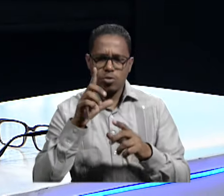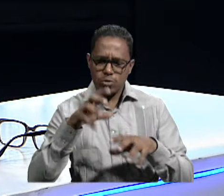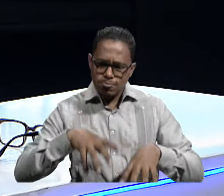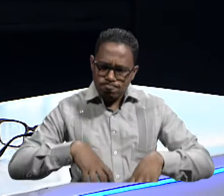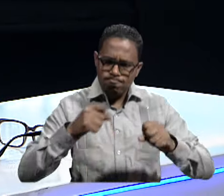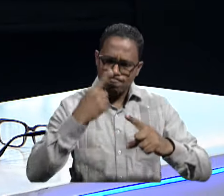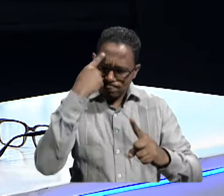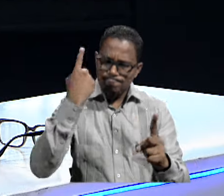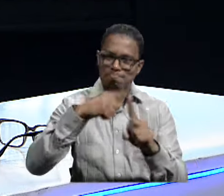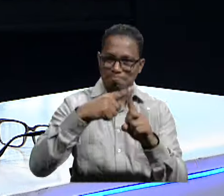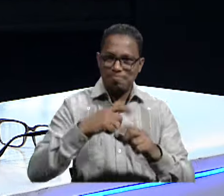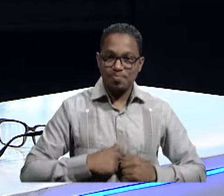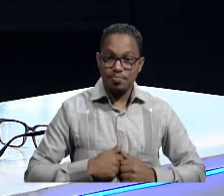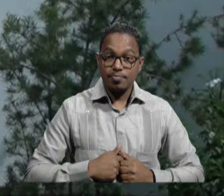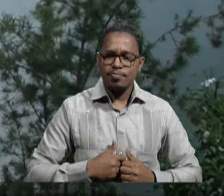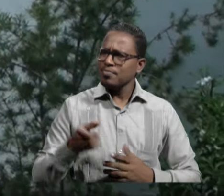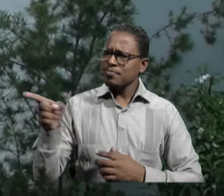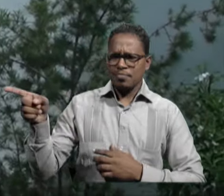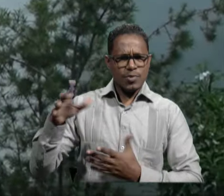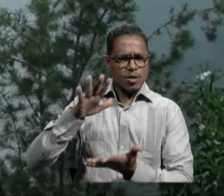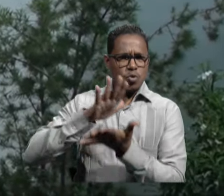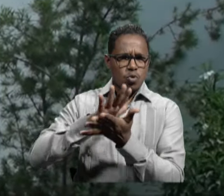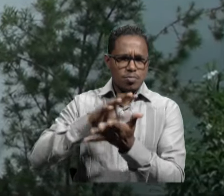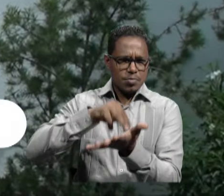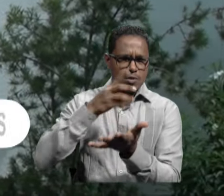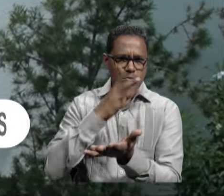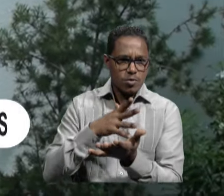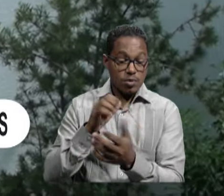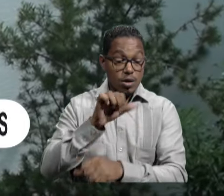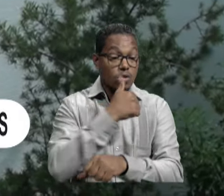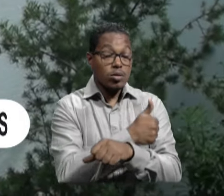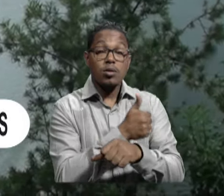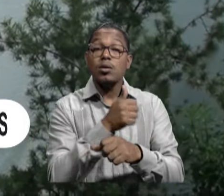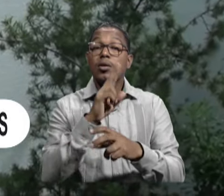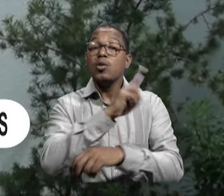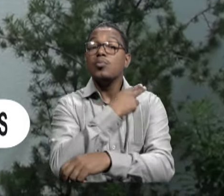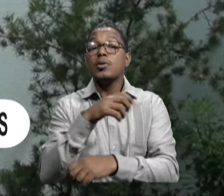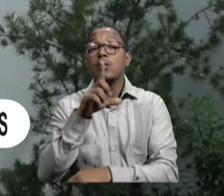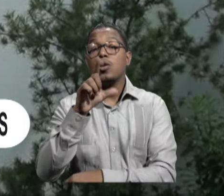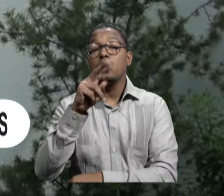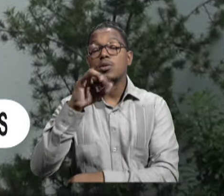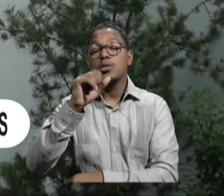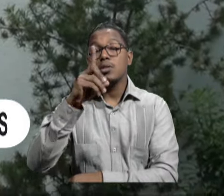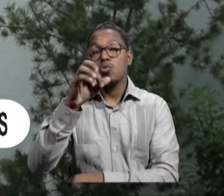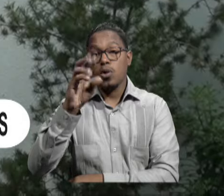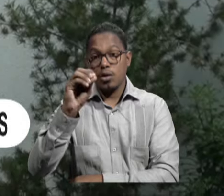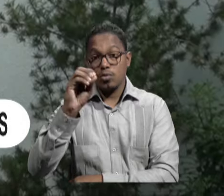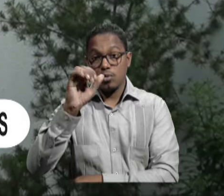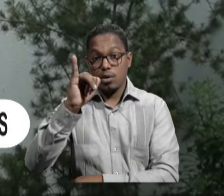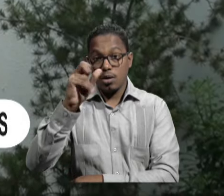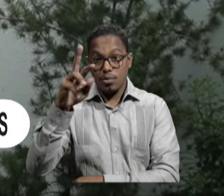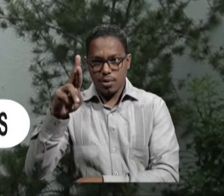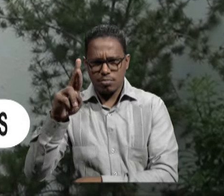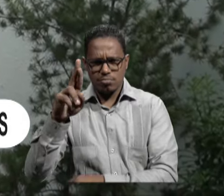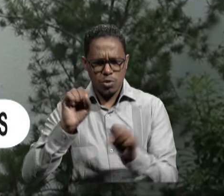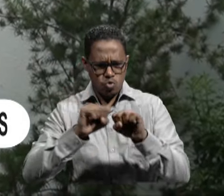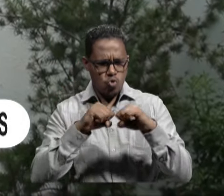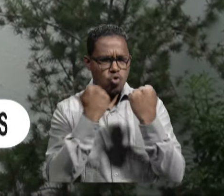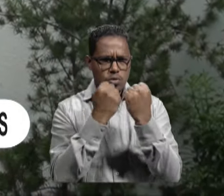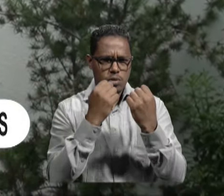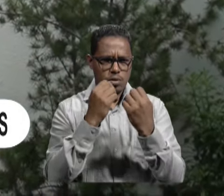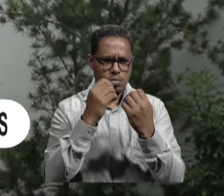positivismo. El Colegio Médico Dominicano y las autoridades del hospital, doctor Luis Eduardo Aybar, la ciudad sanitaria, comunitarios por demás de